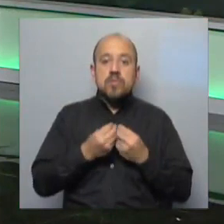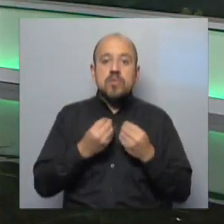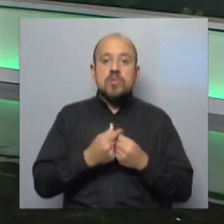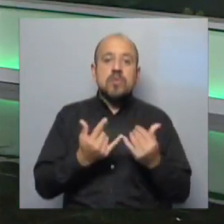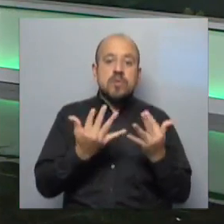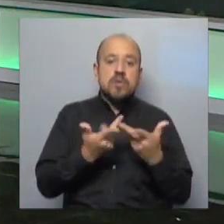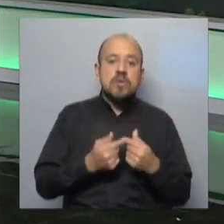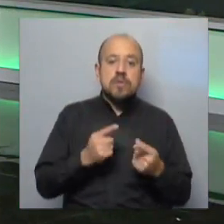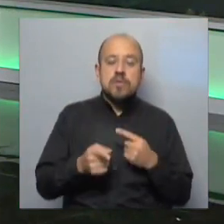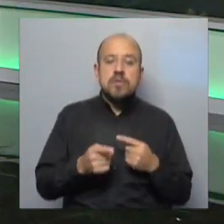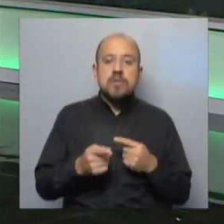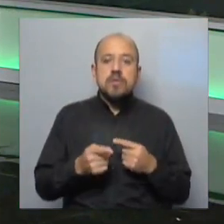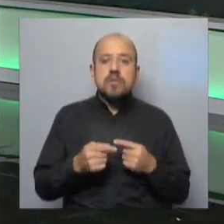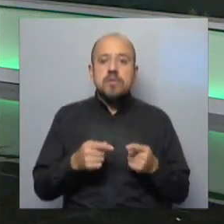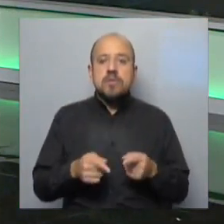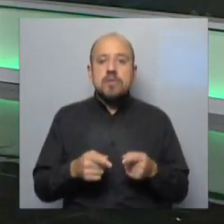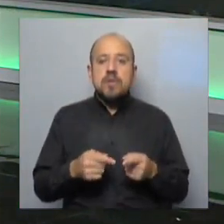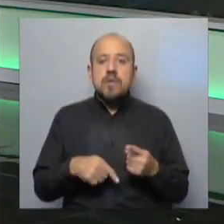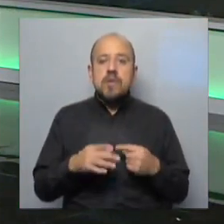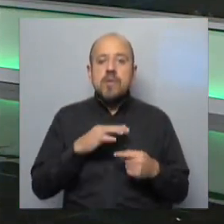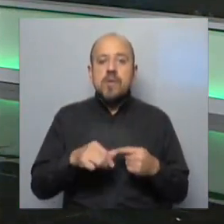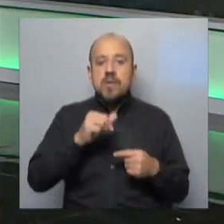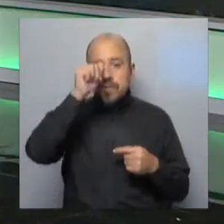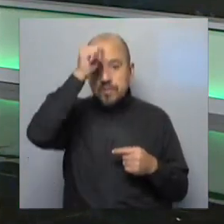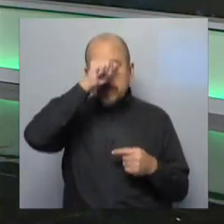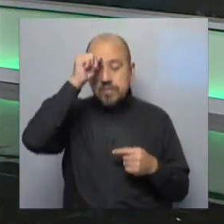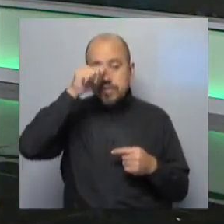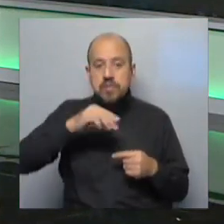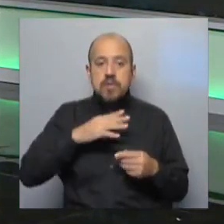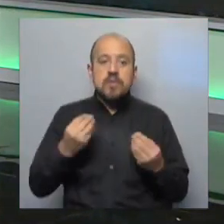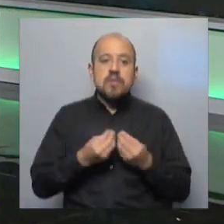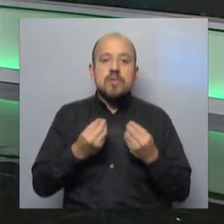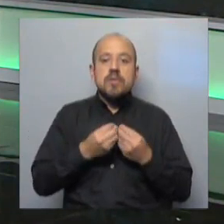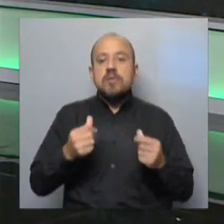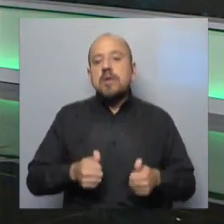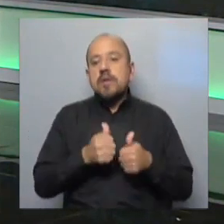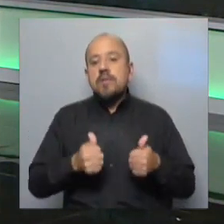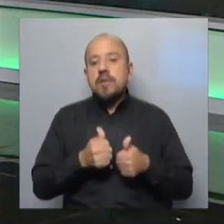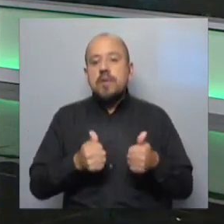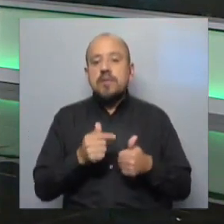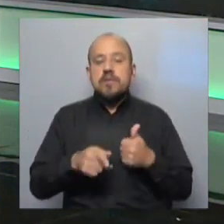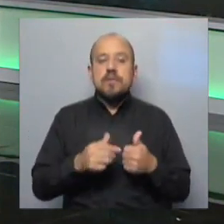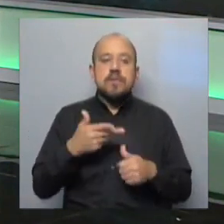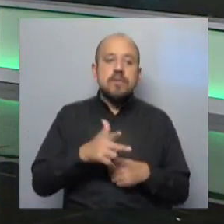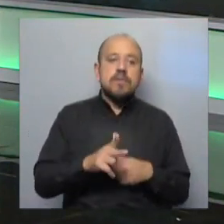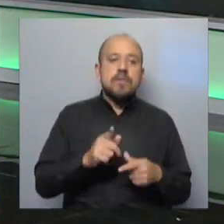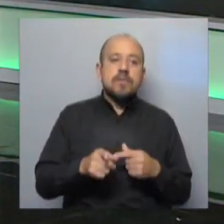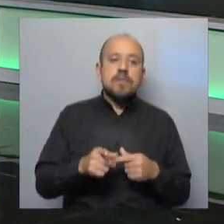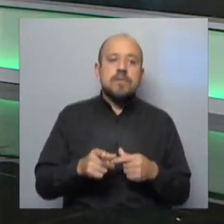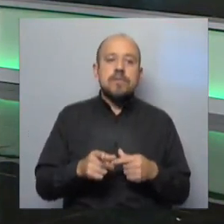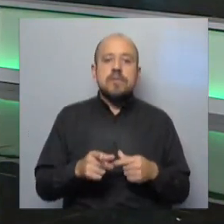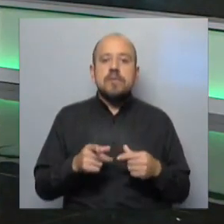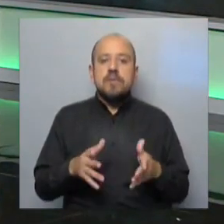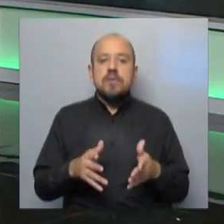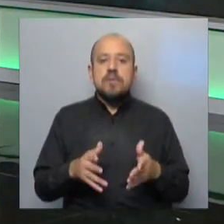que están vinculadas a lo que va a suceder este domingo hay muchas actividades también por esta fecha que como decíamos al principio